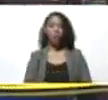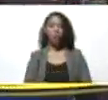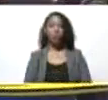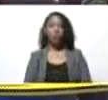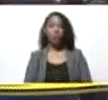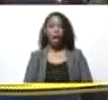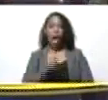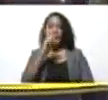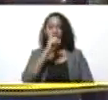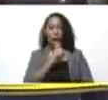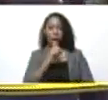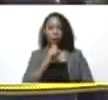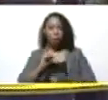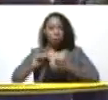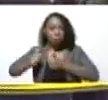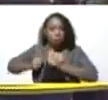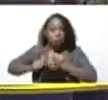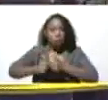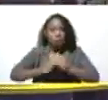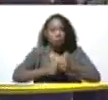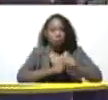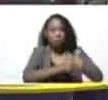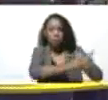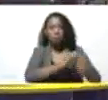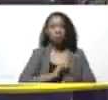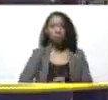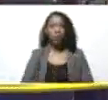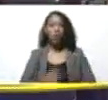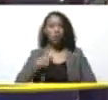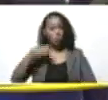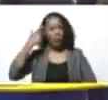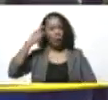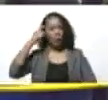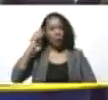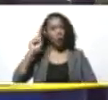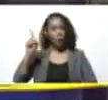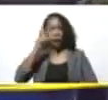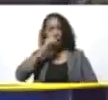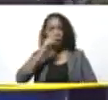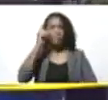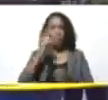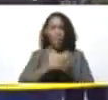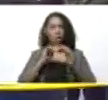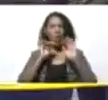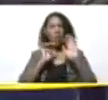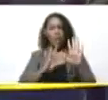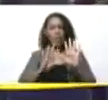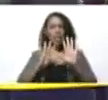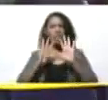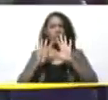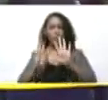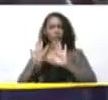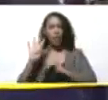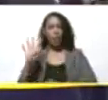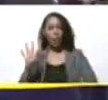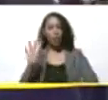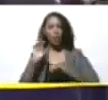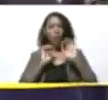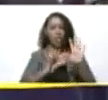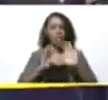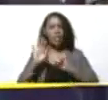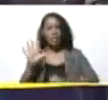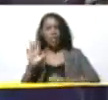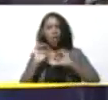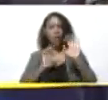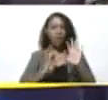Año de persecución. Yo recuerdo aquellos años 94, 95, 96, con